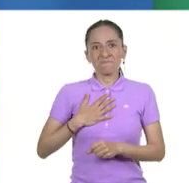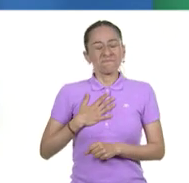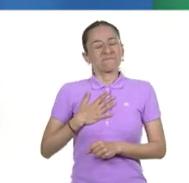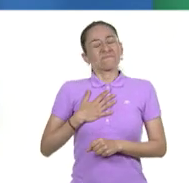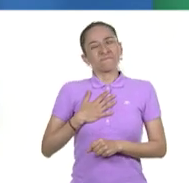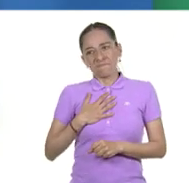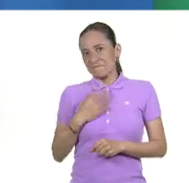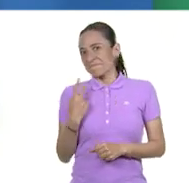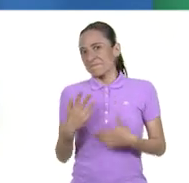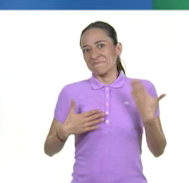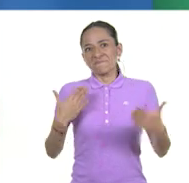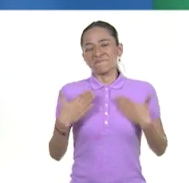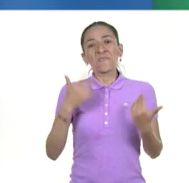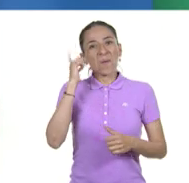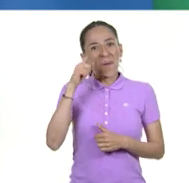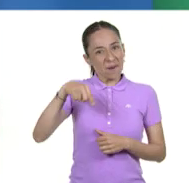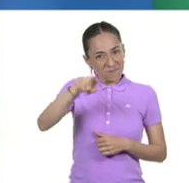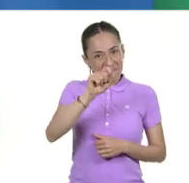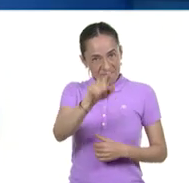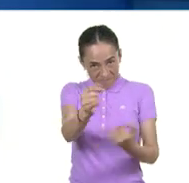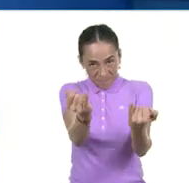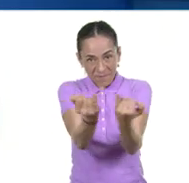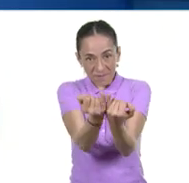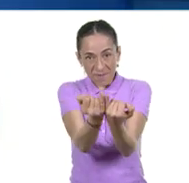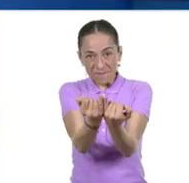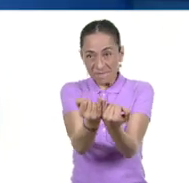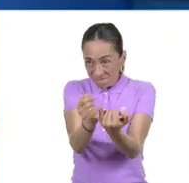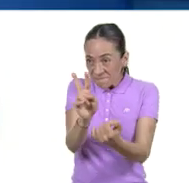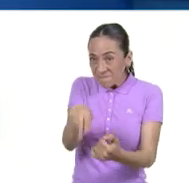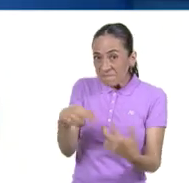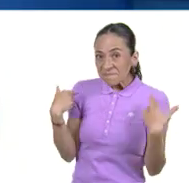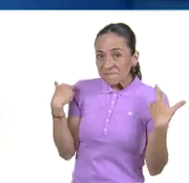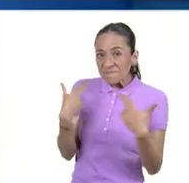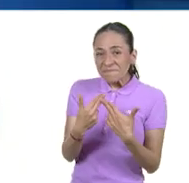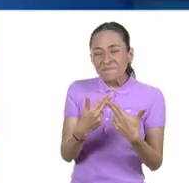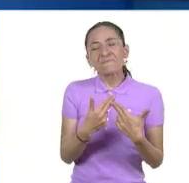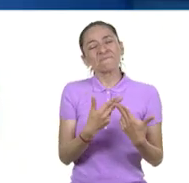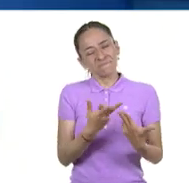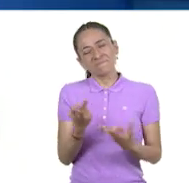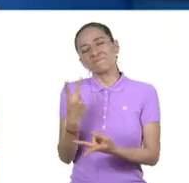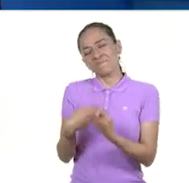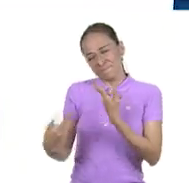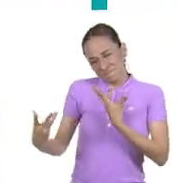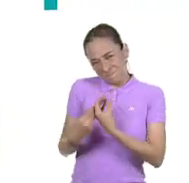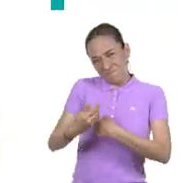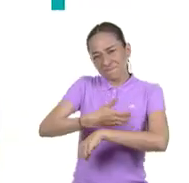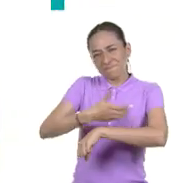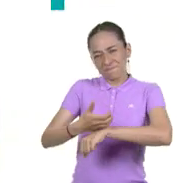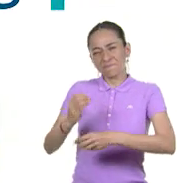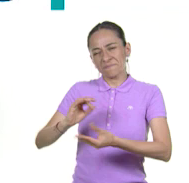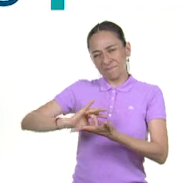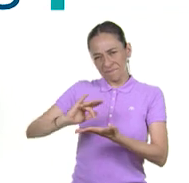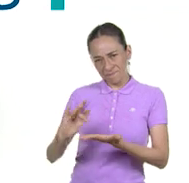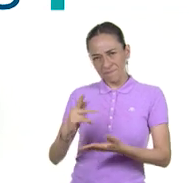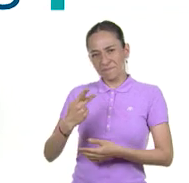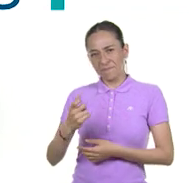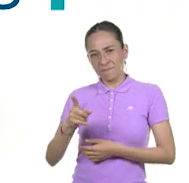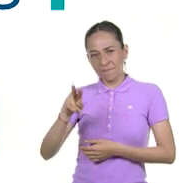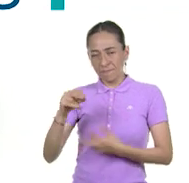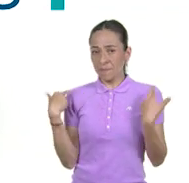lo disfrutamos nosotros, ¿verdad, maestro? Muchísimas gracias por acompañarnos, maestro Pedro Benítez. A